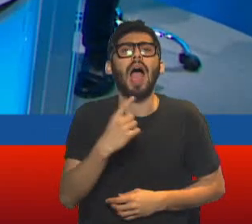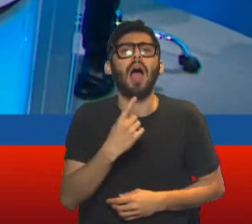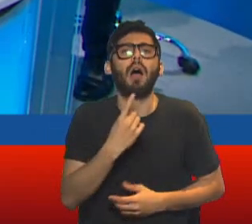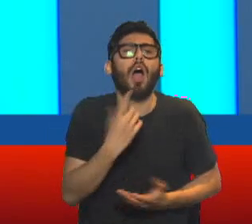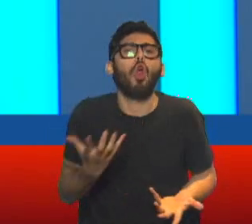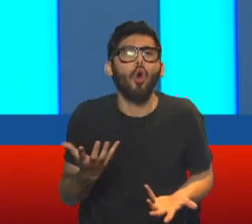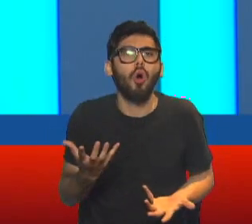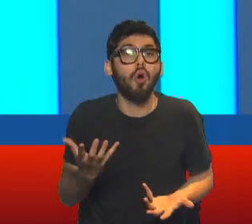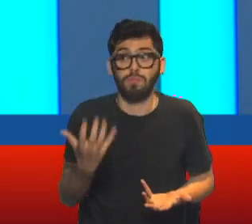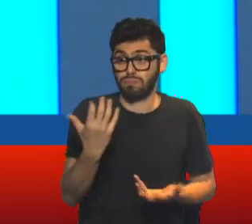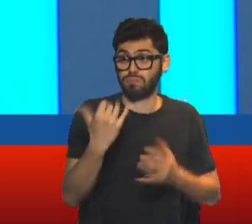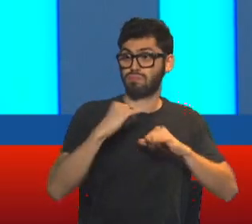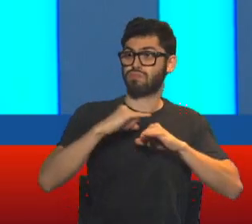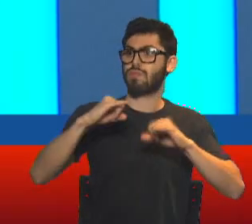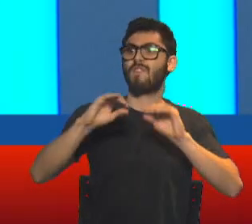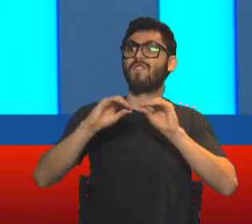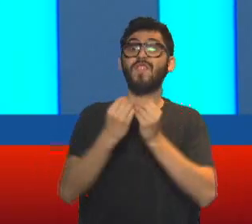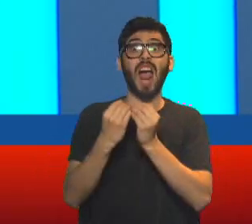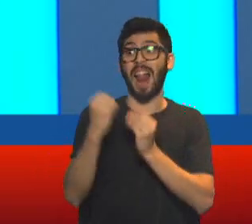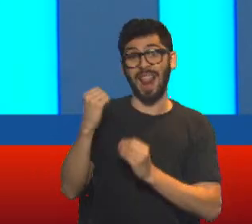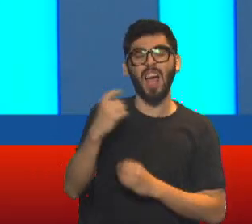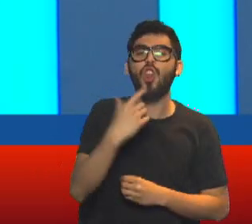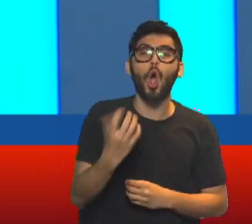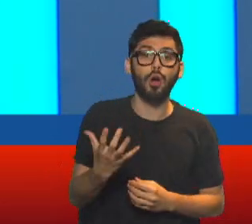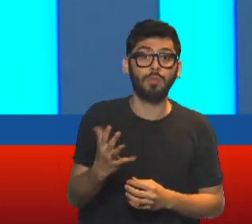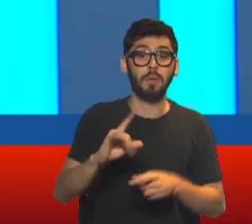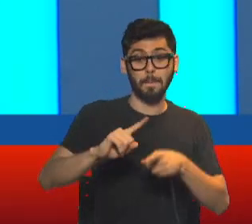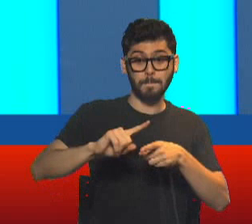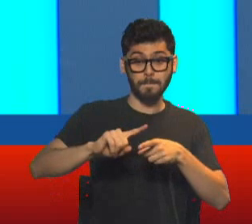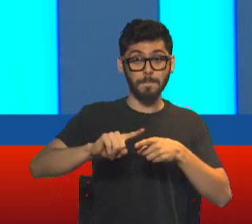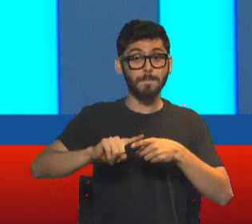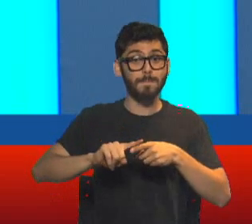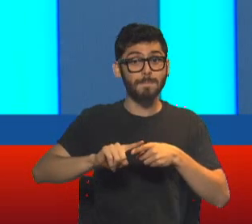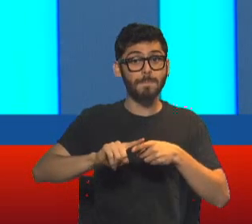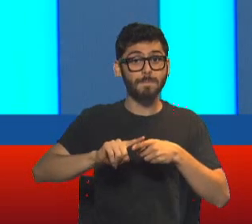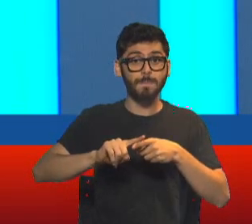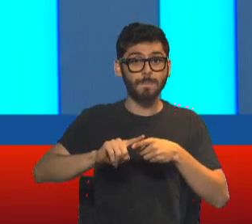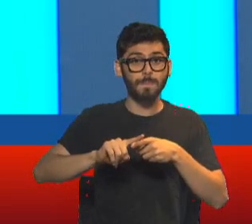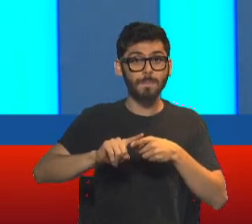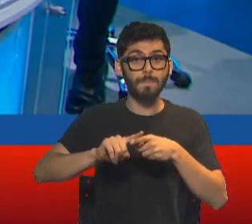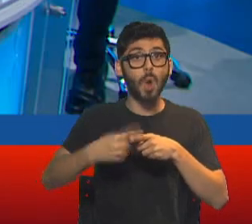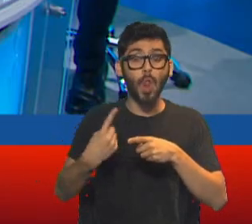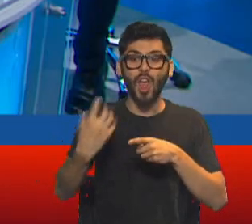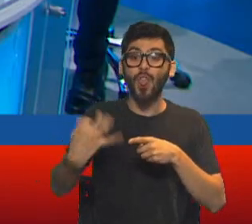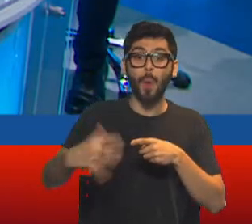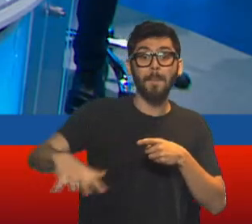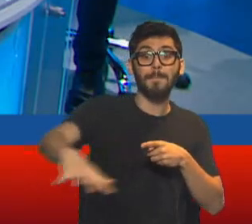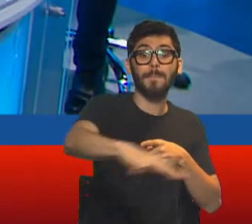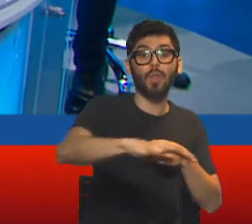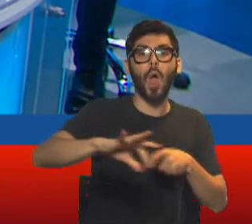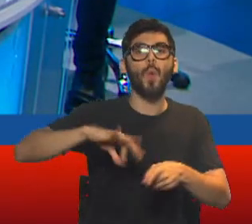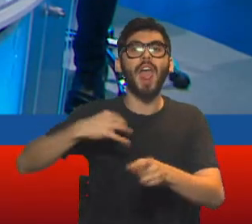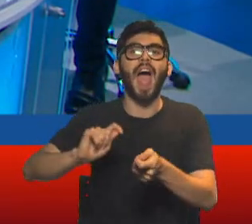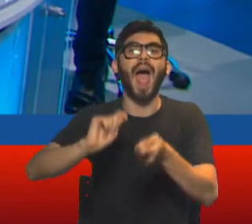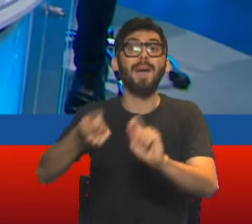Cristina en el cierre de campaña? Dijo, la política le tiene que cambiar la vida a la gente. Si la política no le cambia la